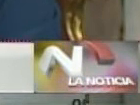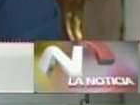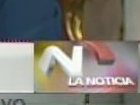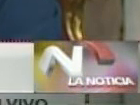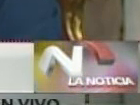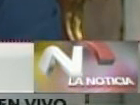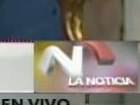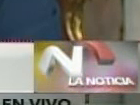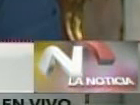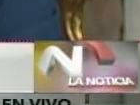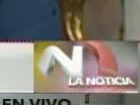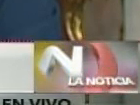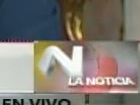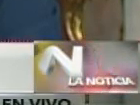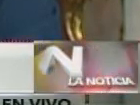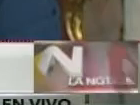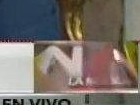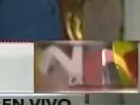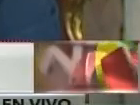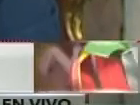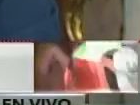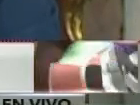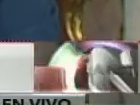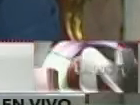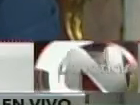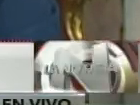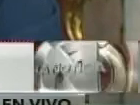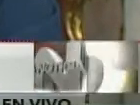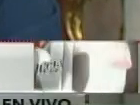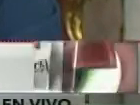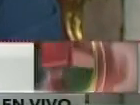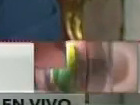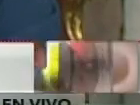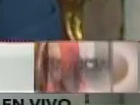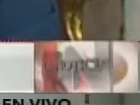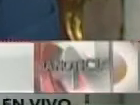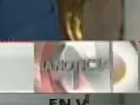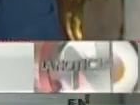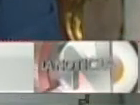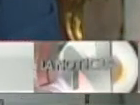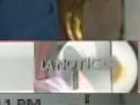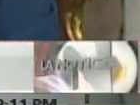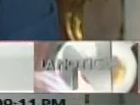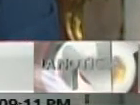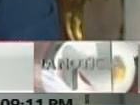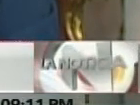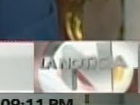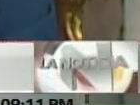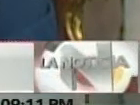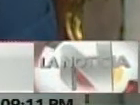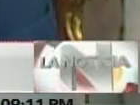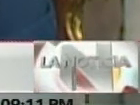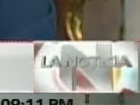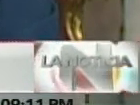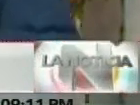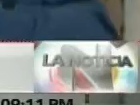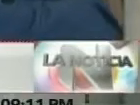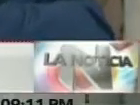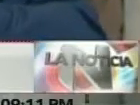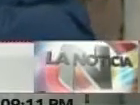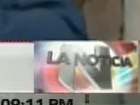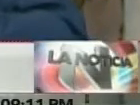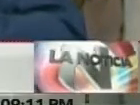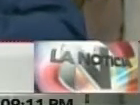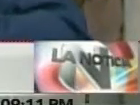vamos a dar, ustedes van a ver el sábado, no se pierdan esa exposición. Se van a quedar locos con lo que ya en Venezuela se está haciendo. Y